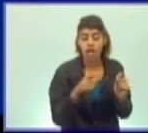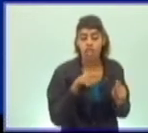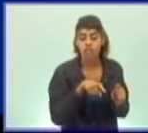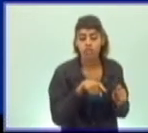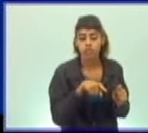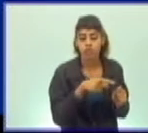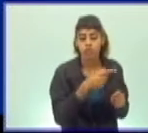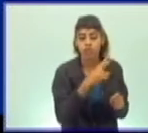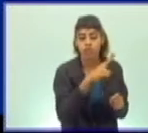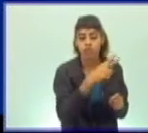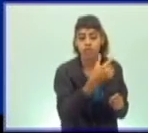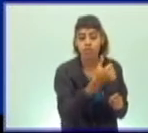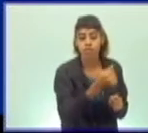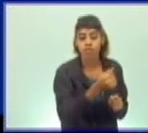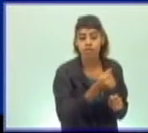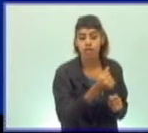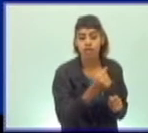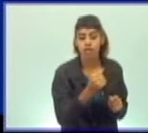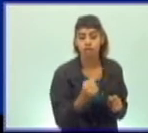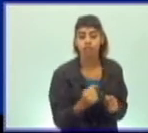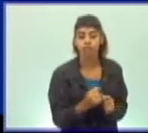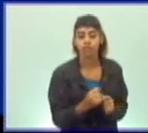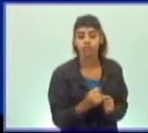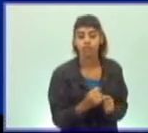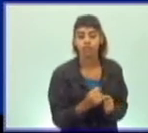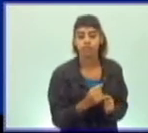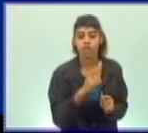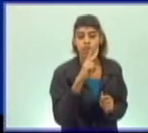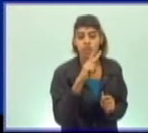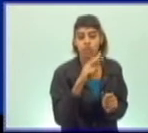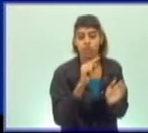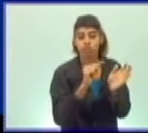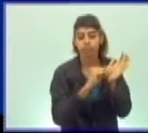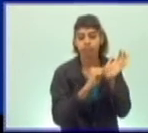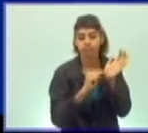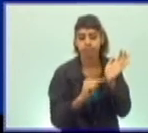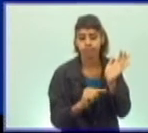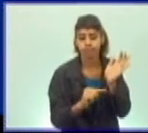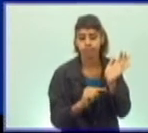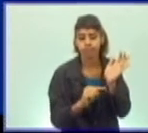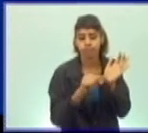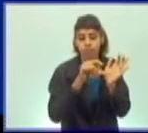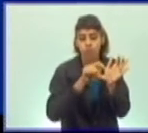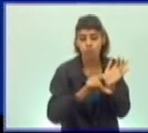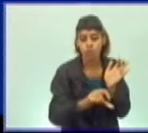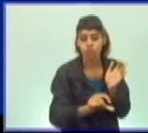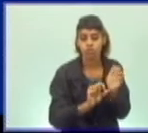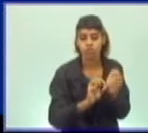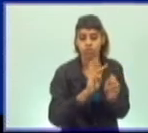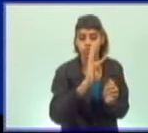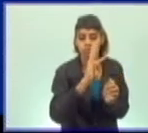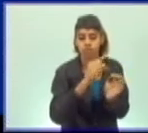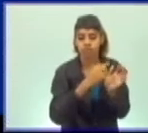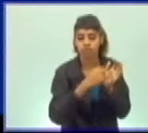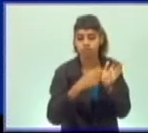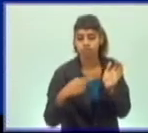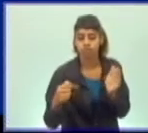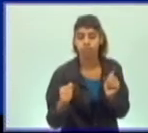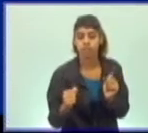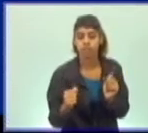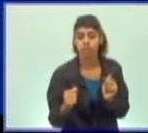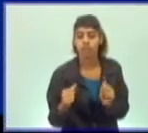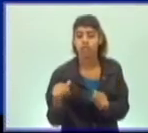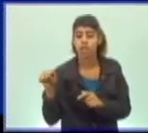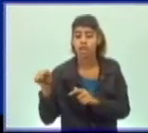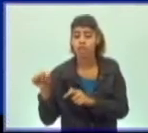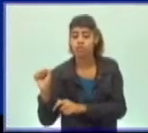2A, que tiene solamente dos electrones en el último nivel, en el tercer nivel de energía. Sin embargo, el azufre,